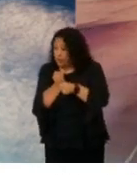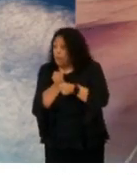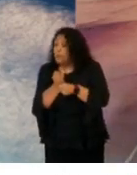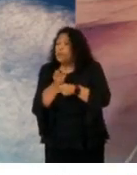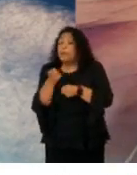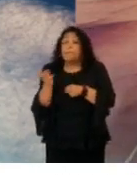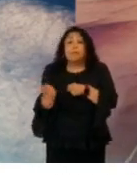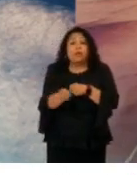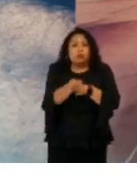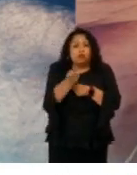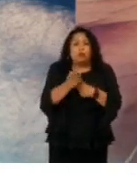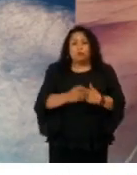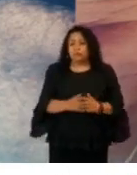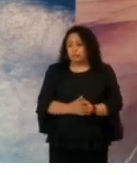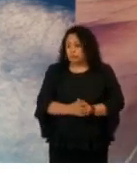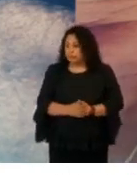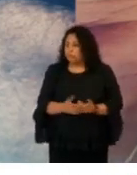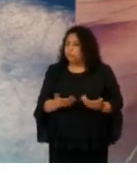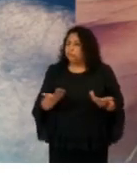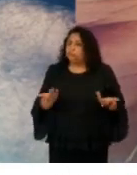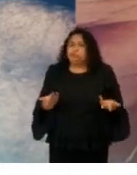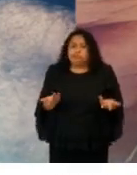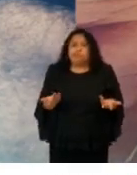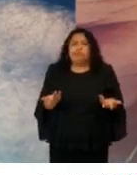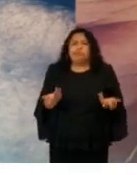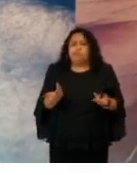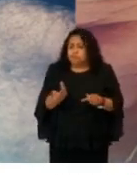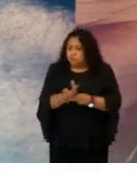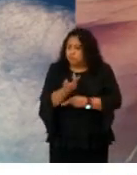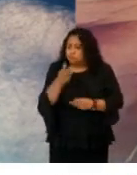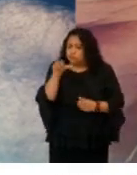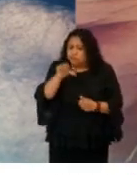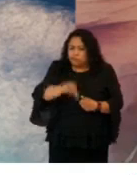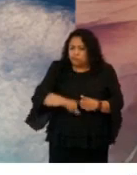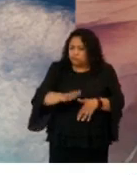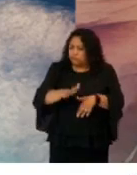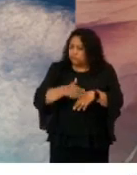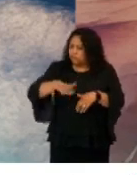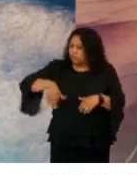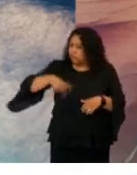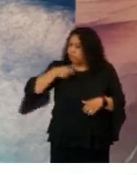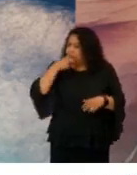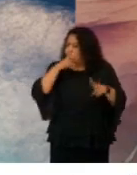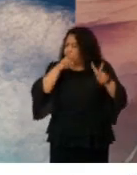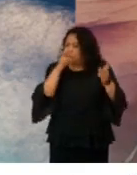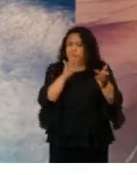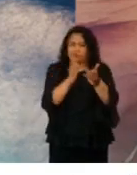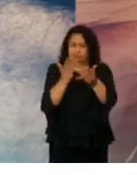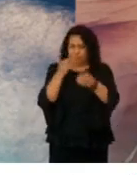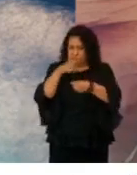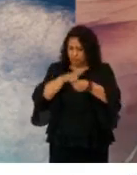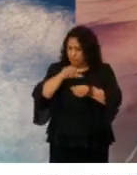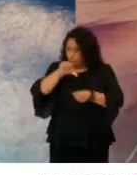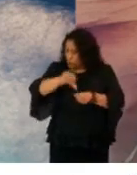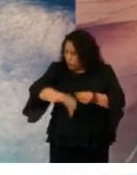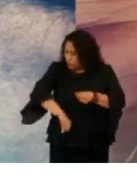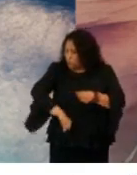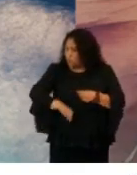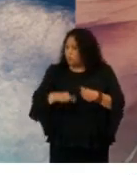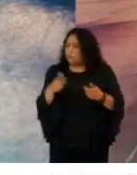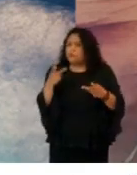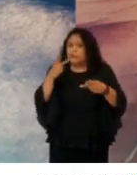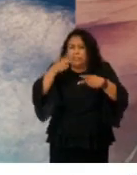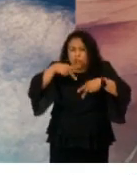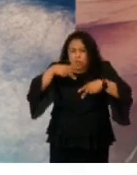haberme preguntado, qué fuerte, ¿no? Qué fuerte de que hoy en día, tú mencionabas un poco el tema de las redes sociales, hoy en día en plataformas como